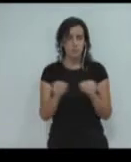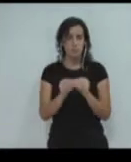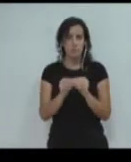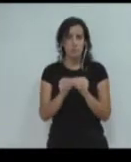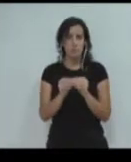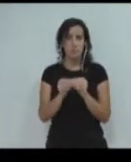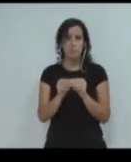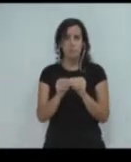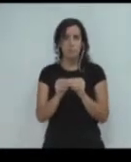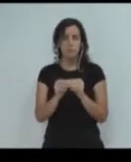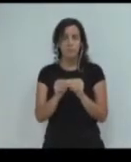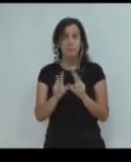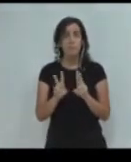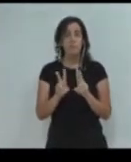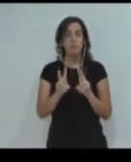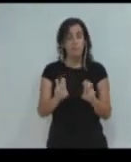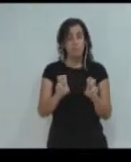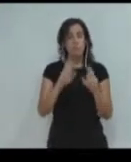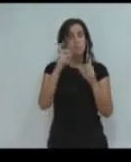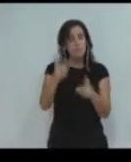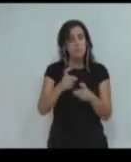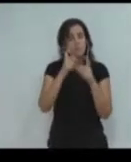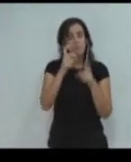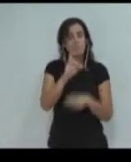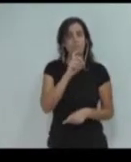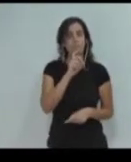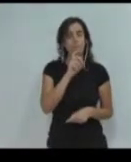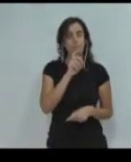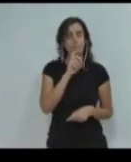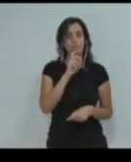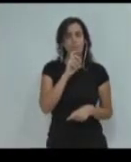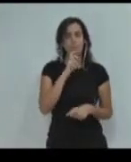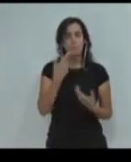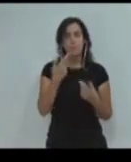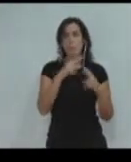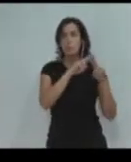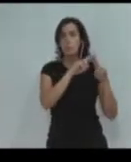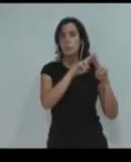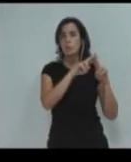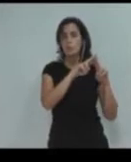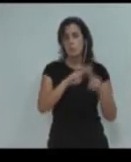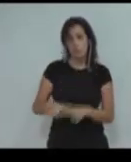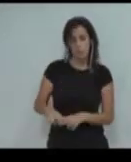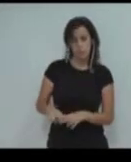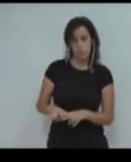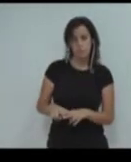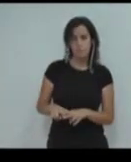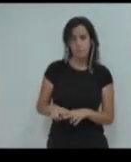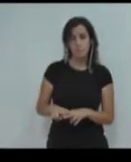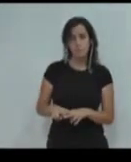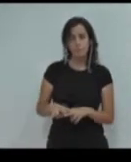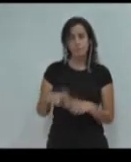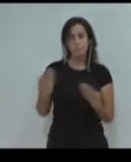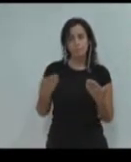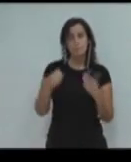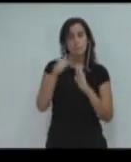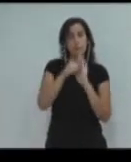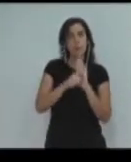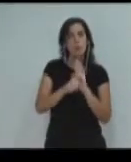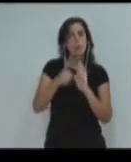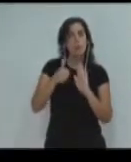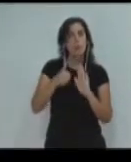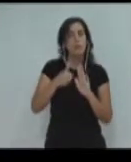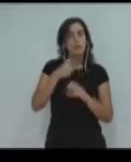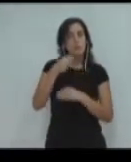aquí, en principio hemos intentado hacer un poquito un repaso de cuáles son los programas que más se utilizan,